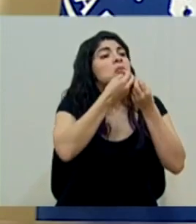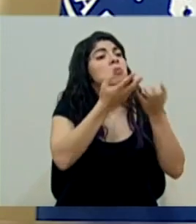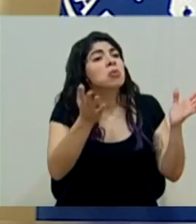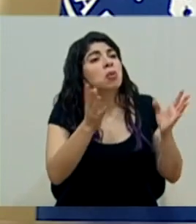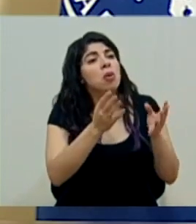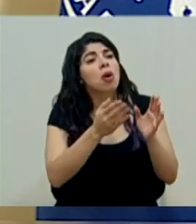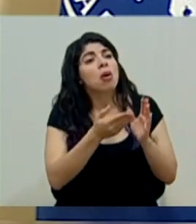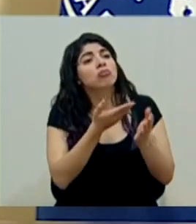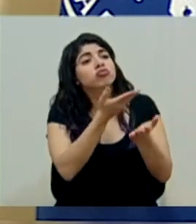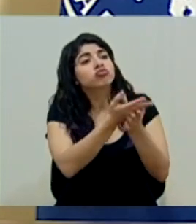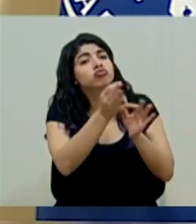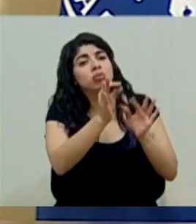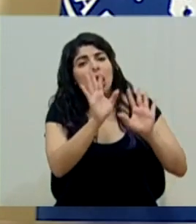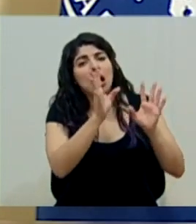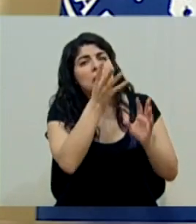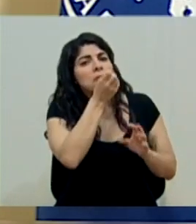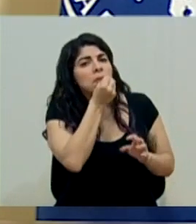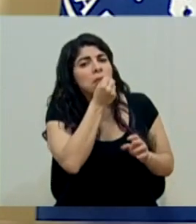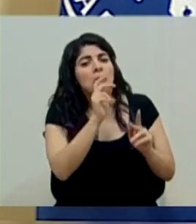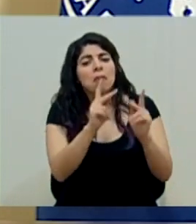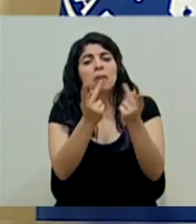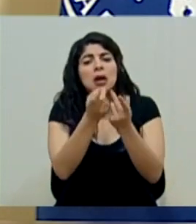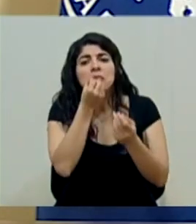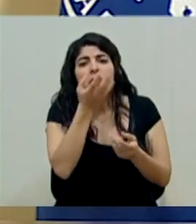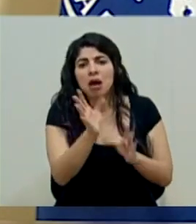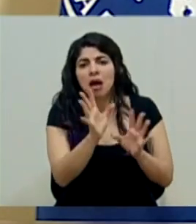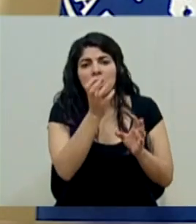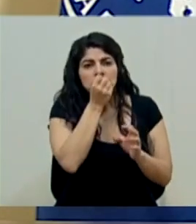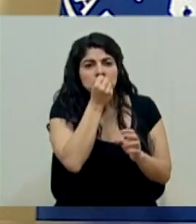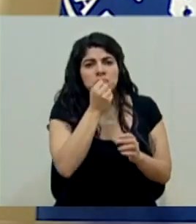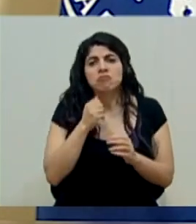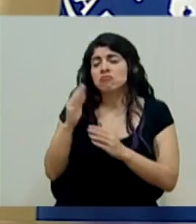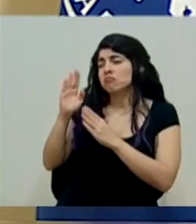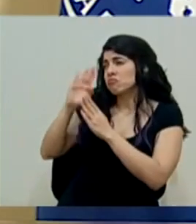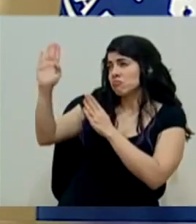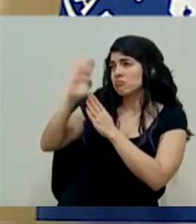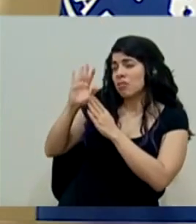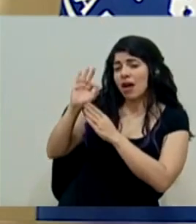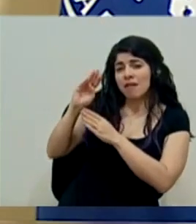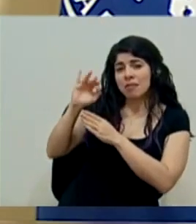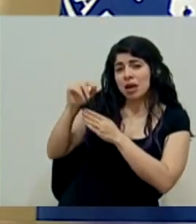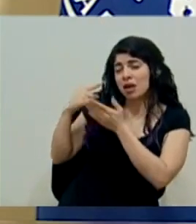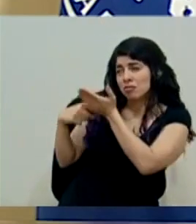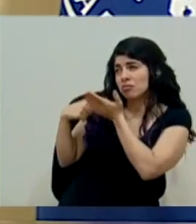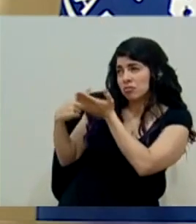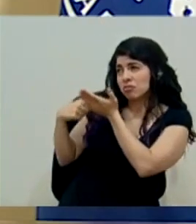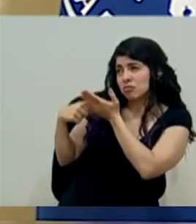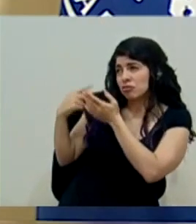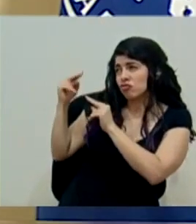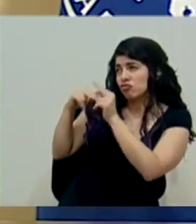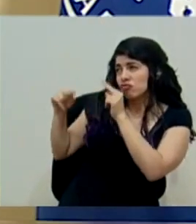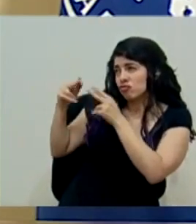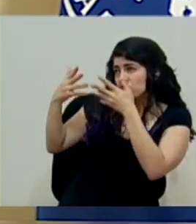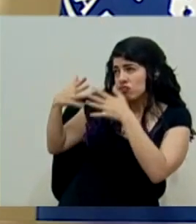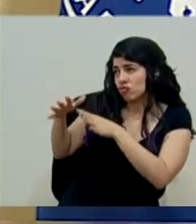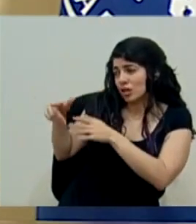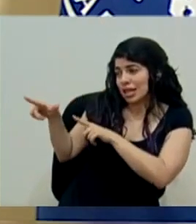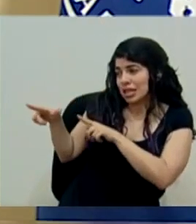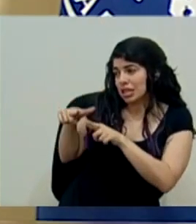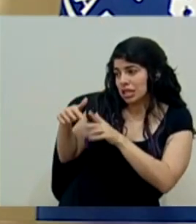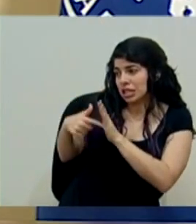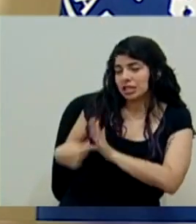una propuesta, ni al país ni a las fracciones, a negociar con el fondo y trae de vuelta un acuerdo que negoció.